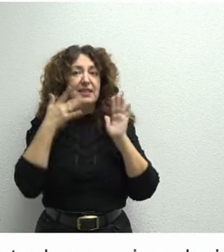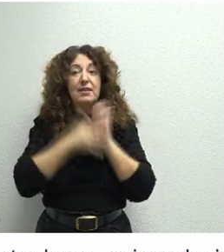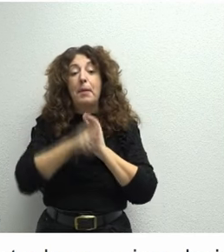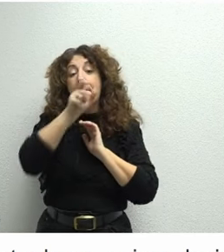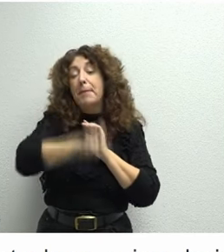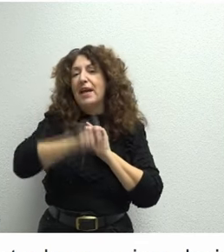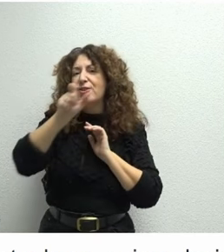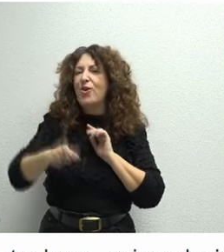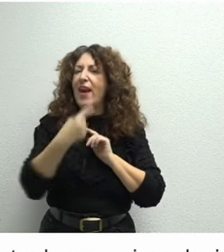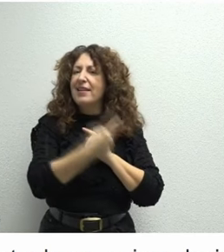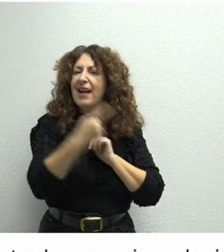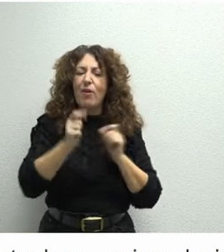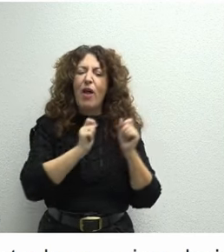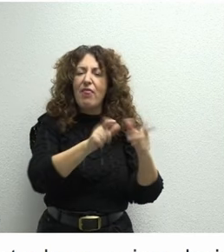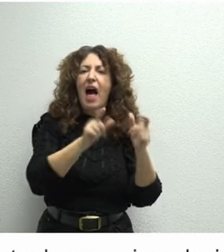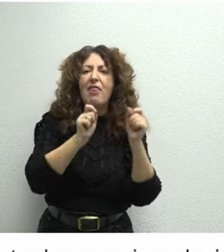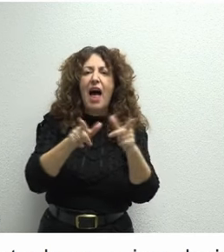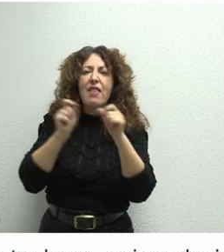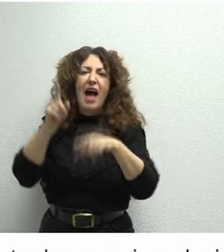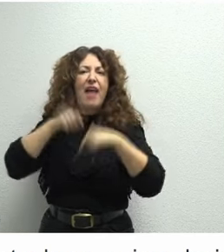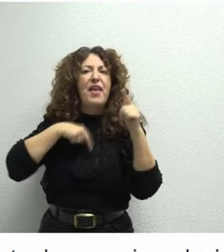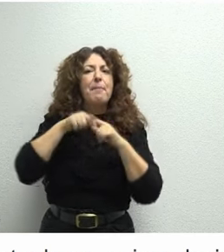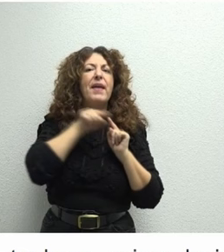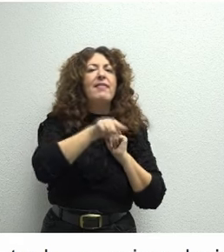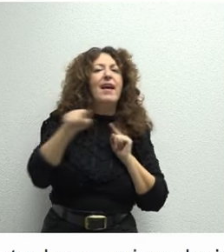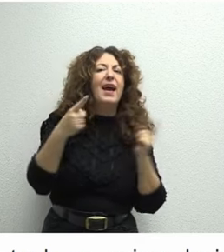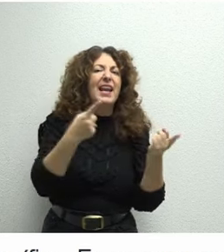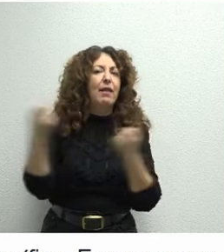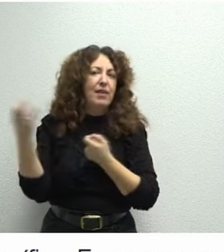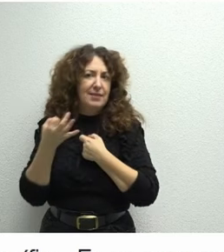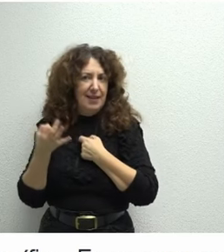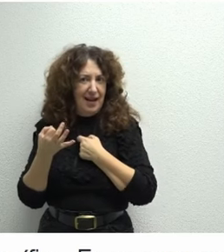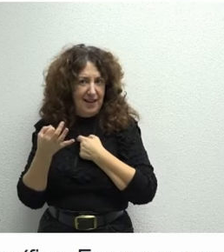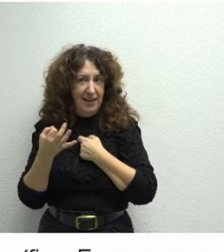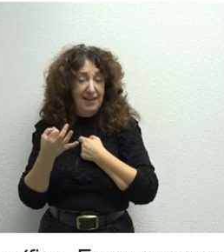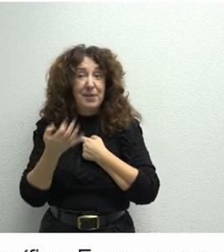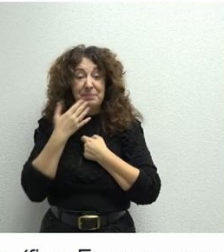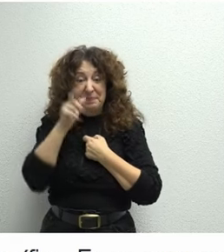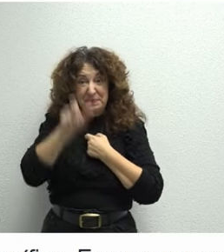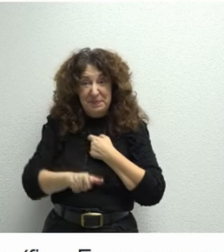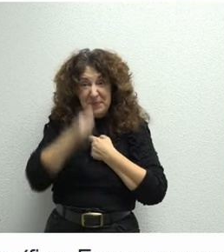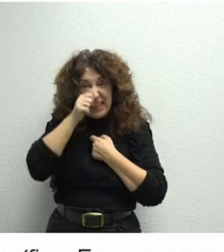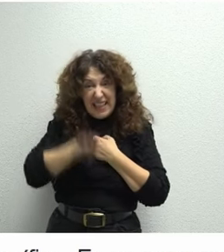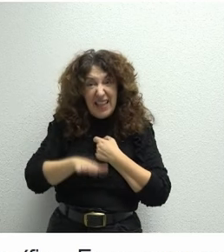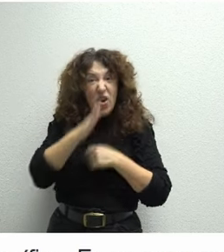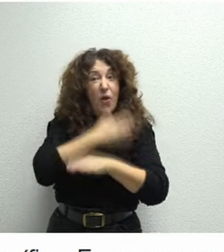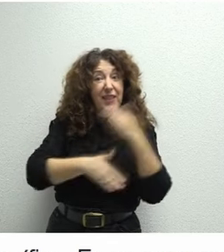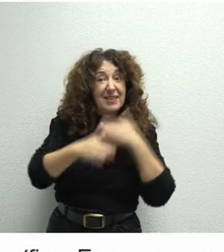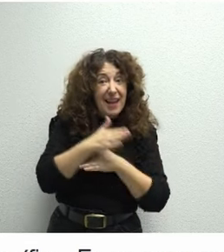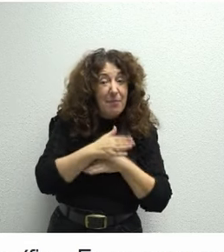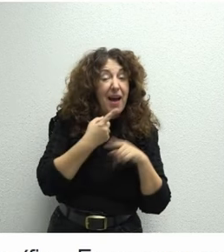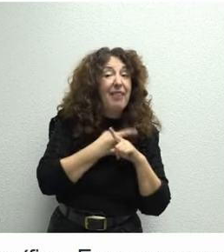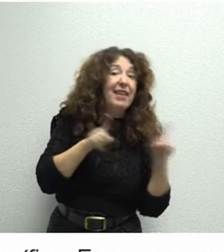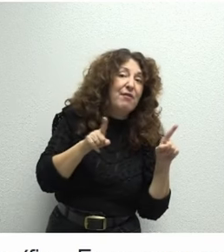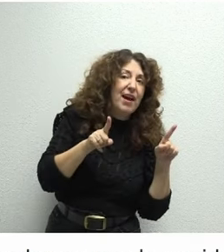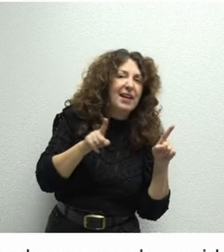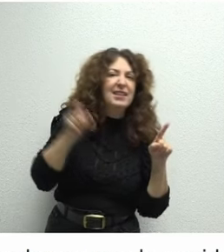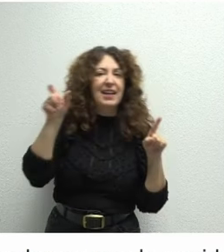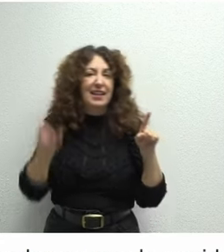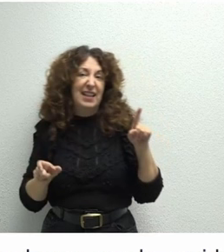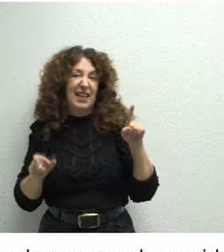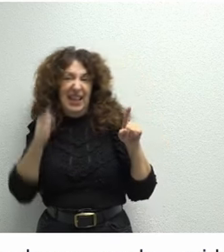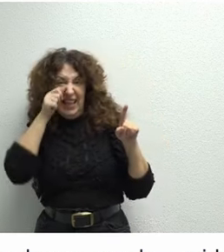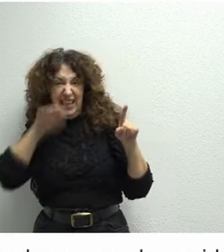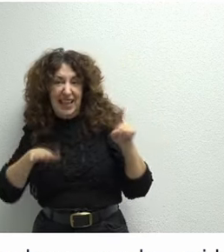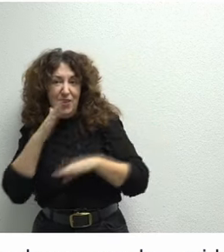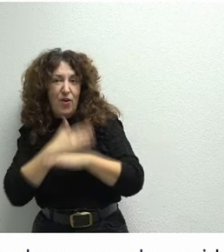que necesita y desde luego entendemos que un niño con una discapacidad tiene unas necesidades diferentes a un niño sin discapacidad no y